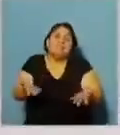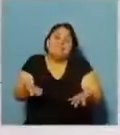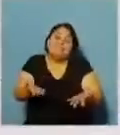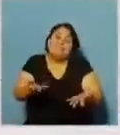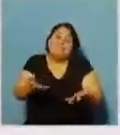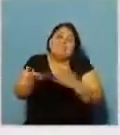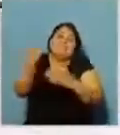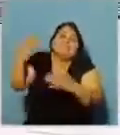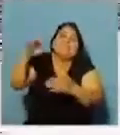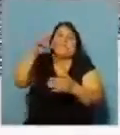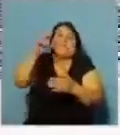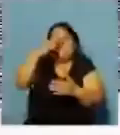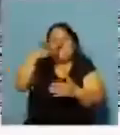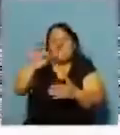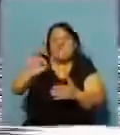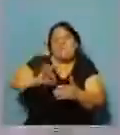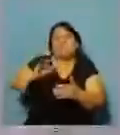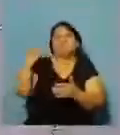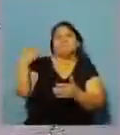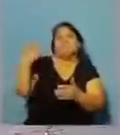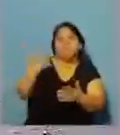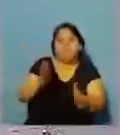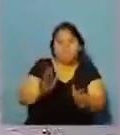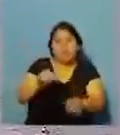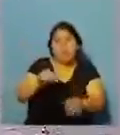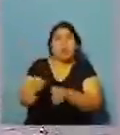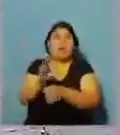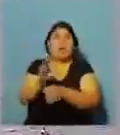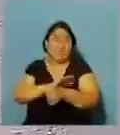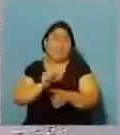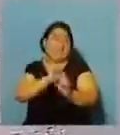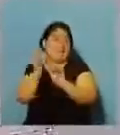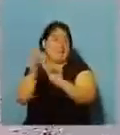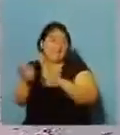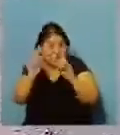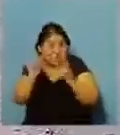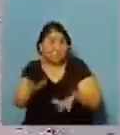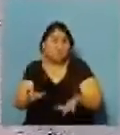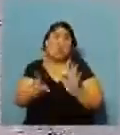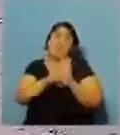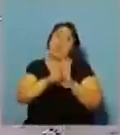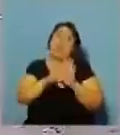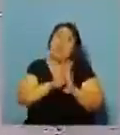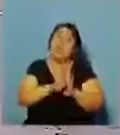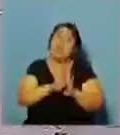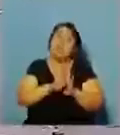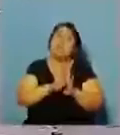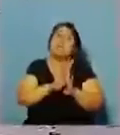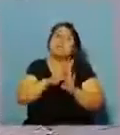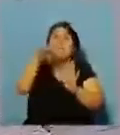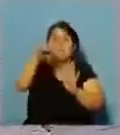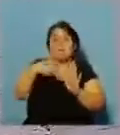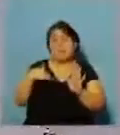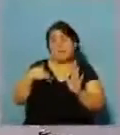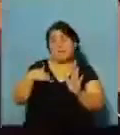de hace 20 años, o sea, la población también ha cambiado, la pandemia ha hecho que también cambie mucho. De modo que, bueno, la ley esta que se ha sancionado en Argentina